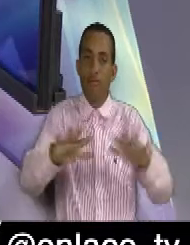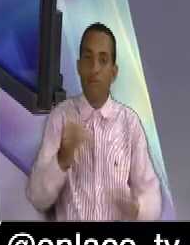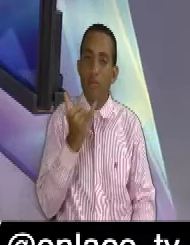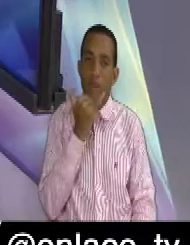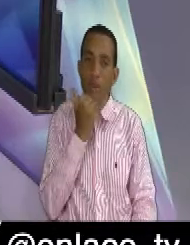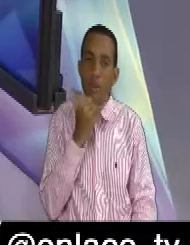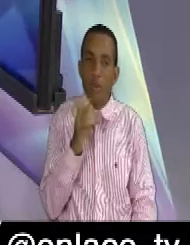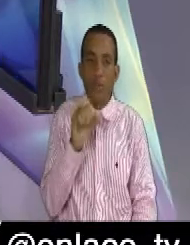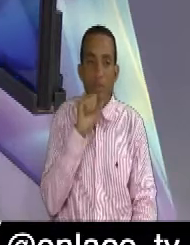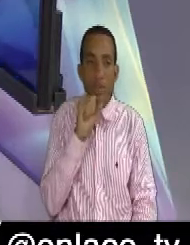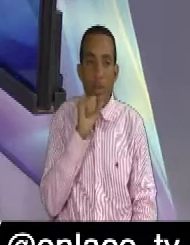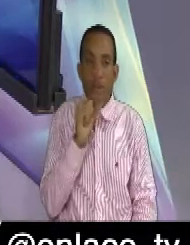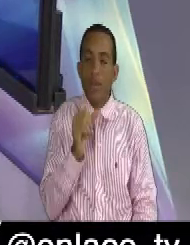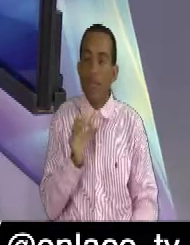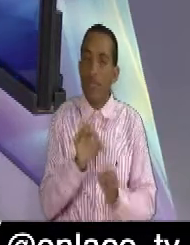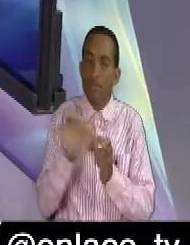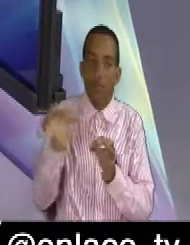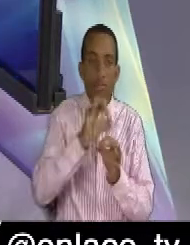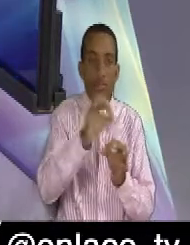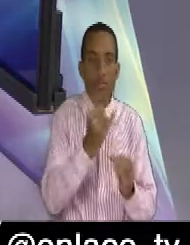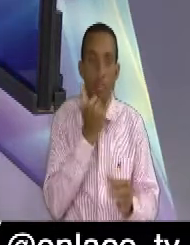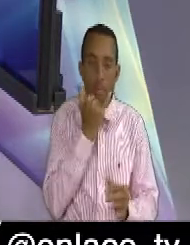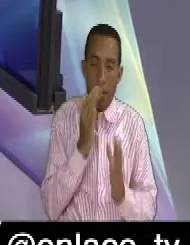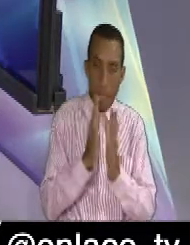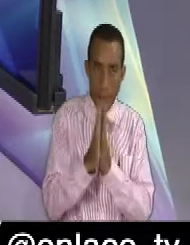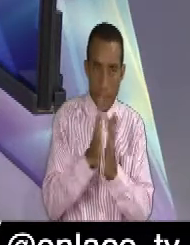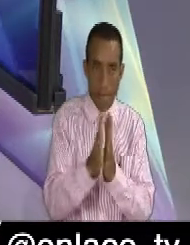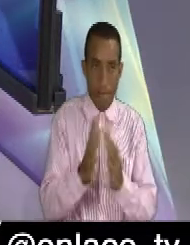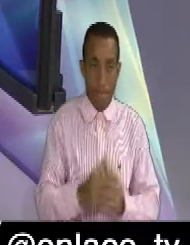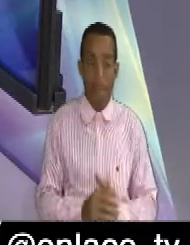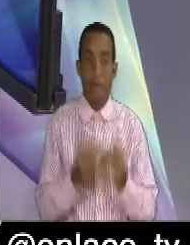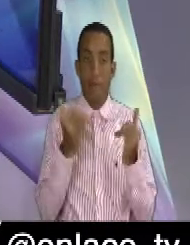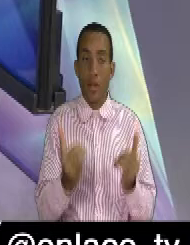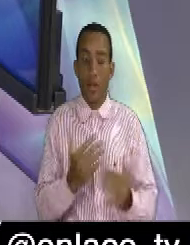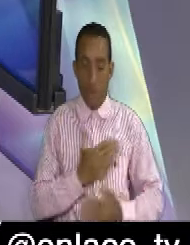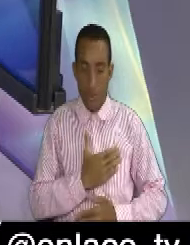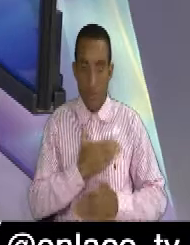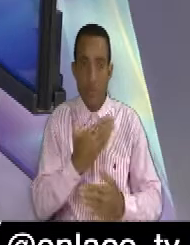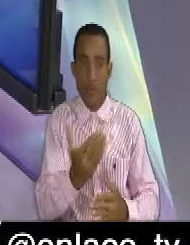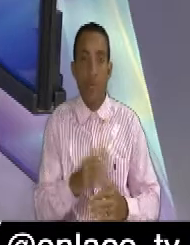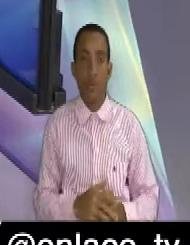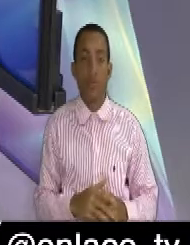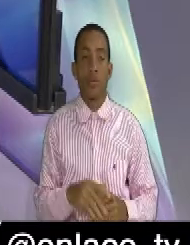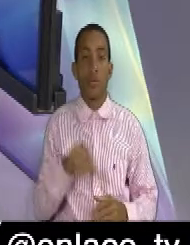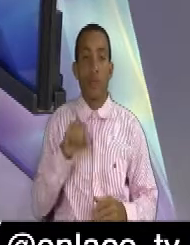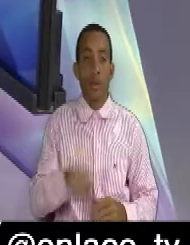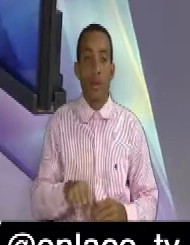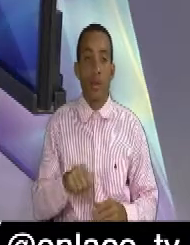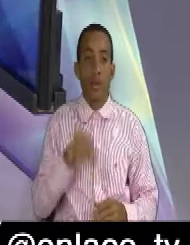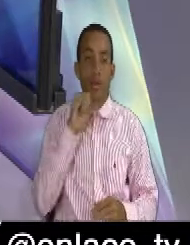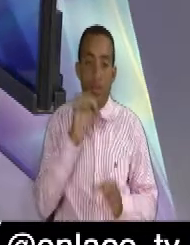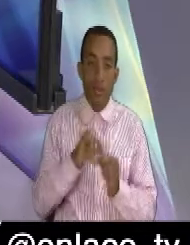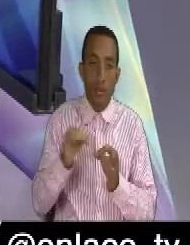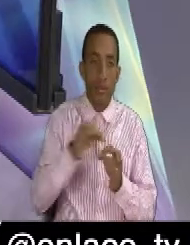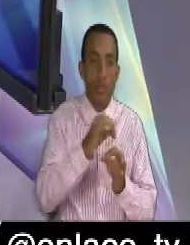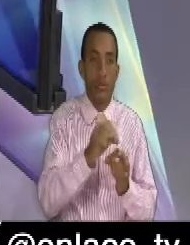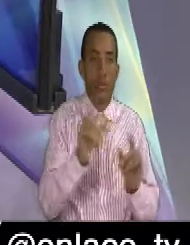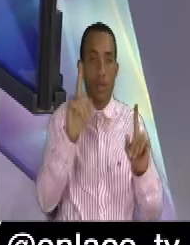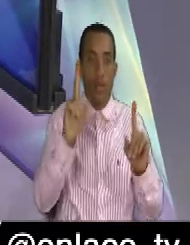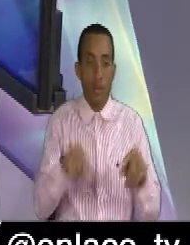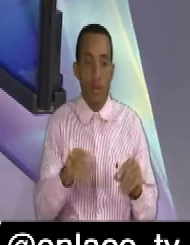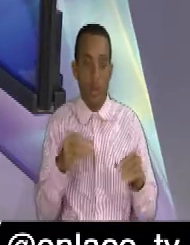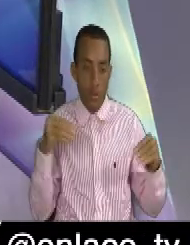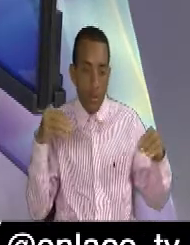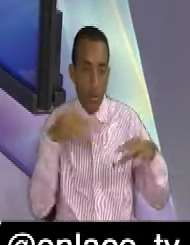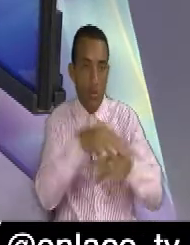que han ocurrido en nuestra ciudad y región. Saludamos a quienes nos ven en Barranca Bermeja, el Magdalena Medio, y a quienes lo hacen a través de las redes sociales